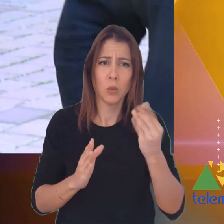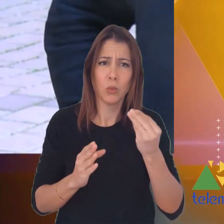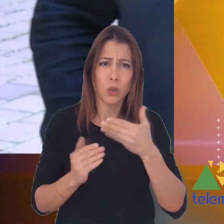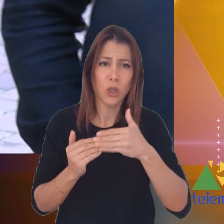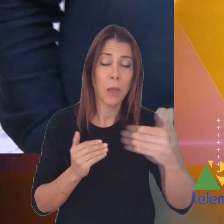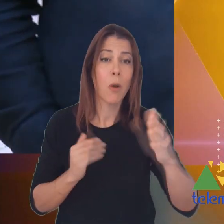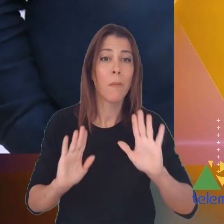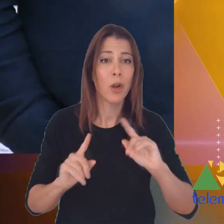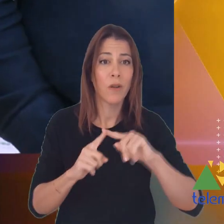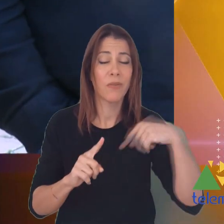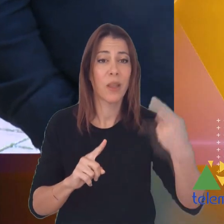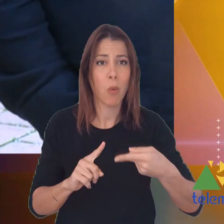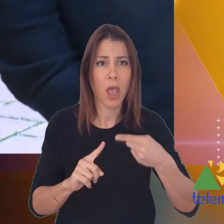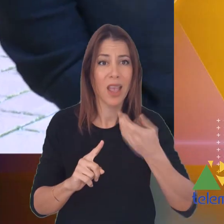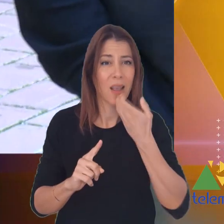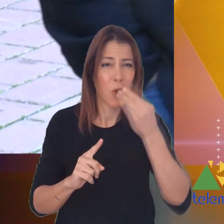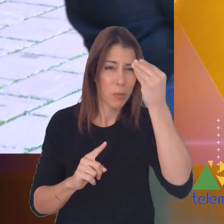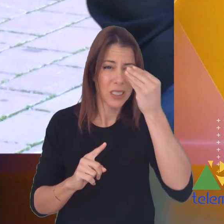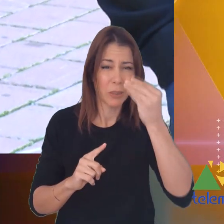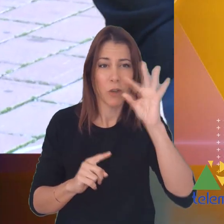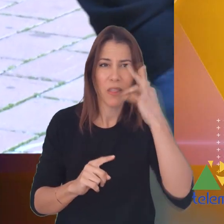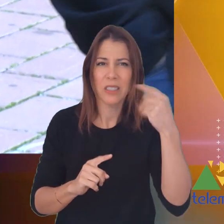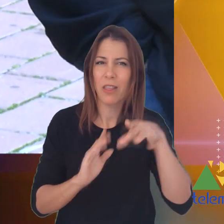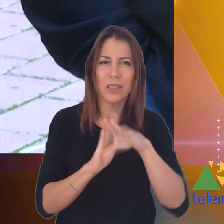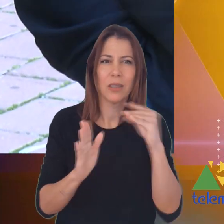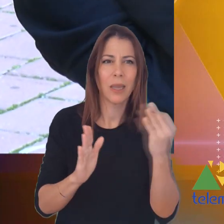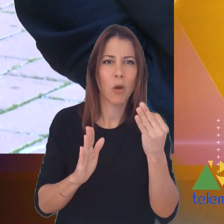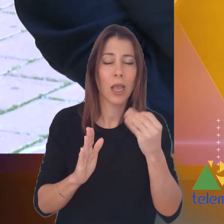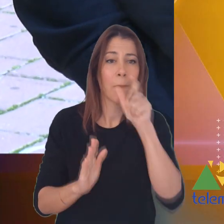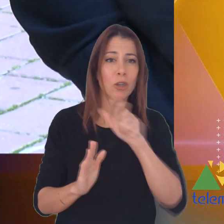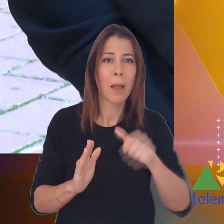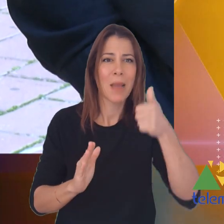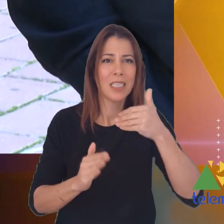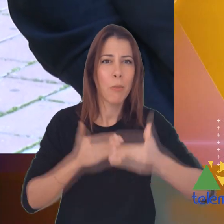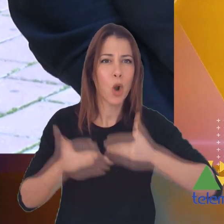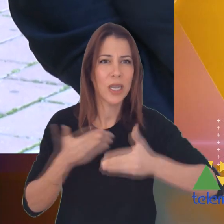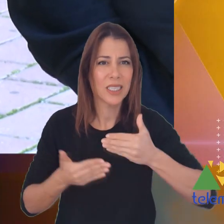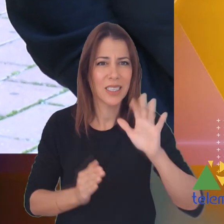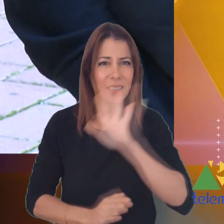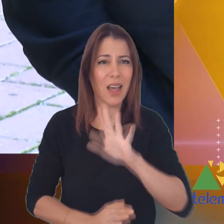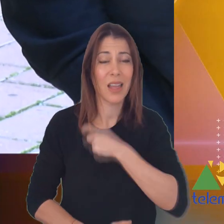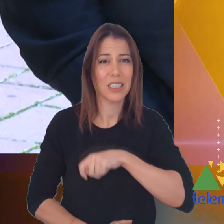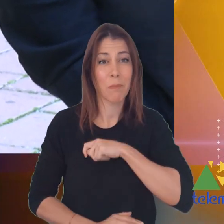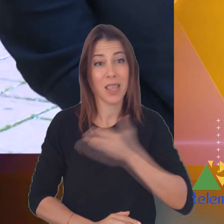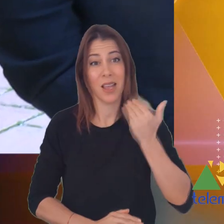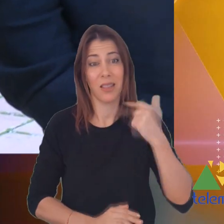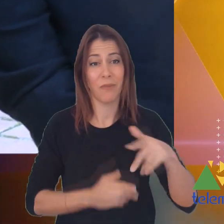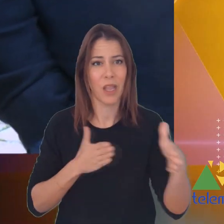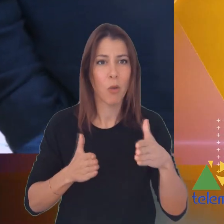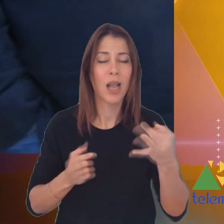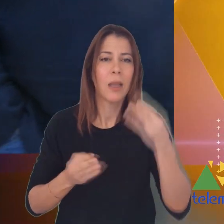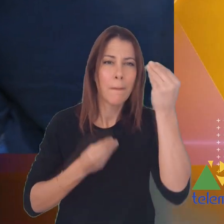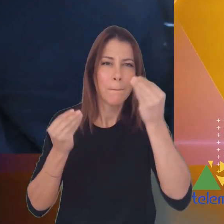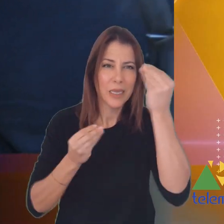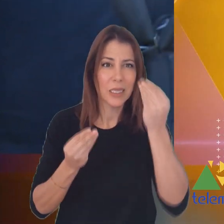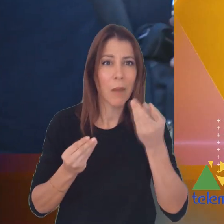después. El afrancesado lo entendemos como la gente más progresista de la España de aquella época, ¿no? Es decir, los que pensaban